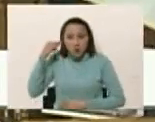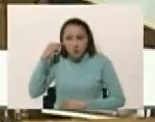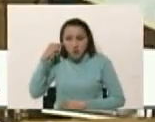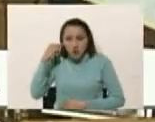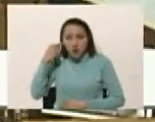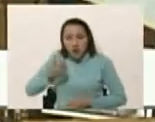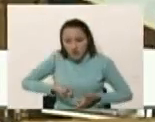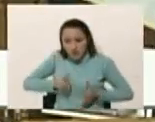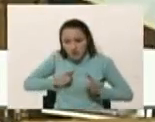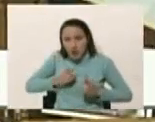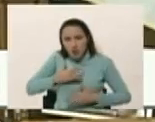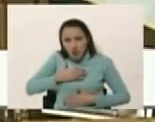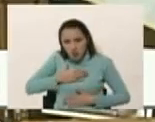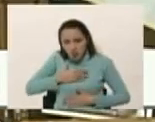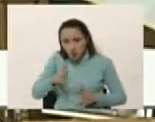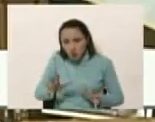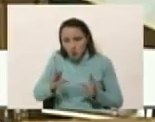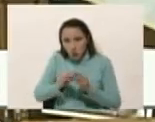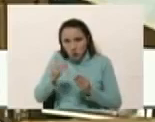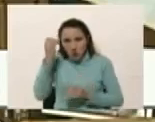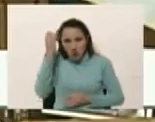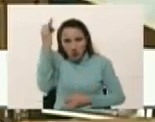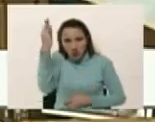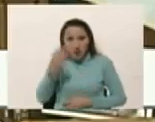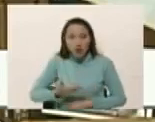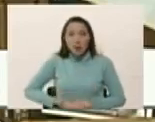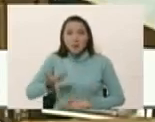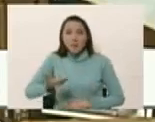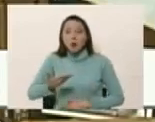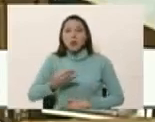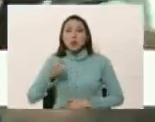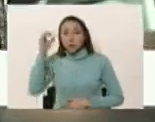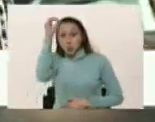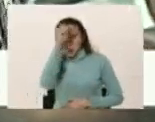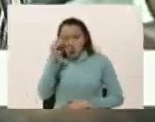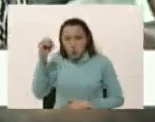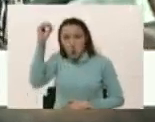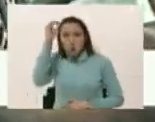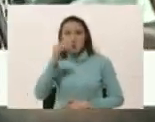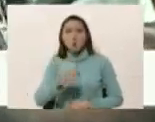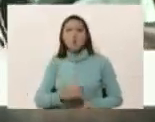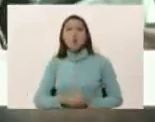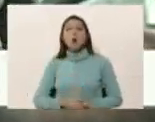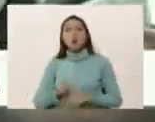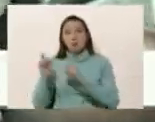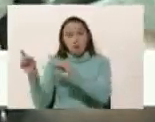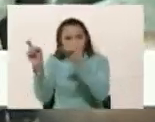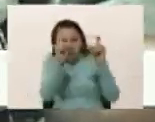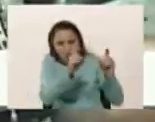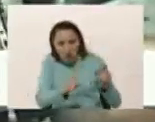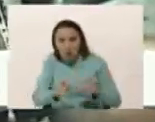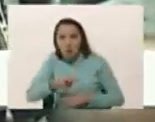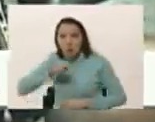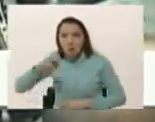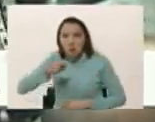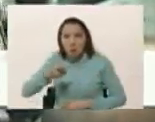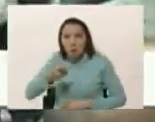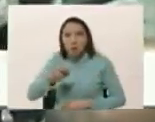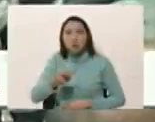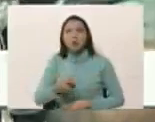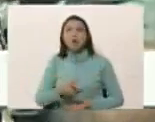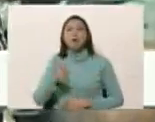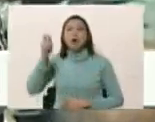permitan terminar estas ideas que son fundamentales para hacer un poquito de pedagogía política al diputado